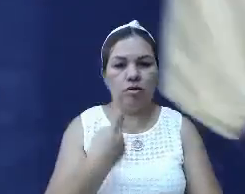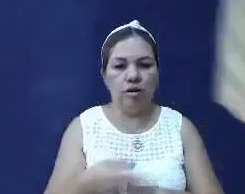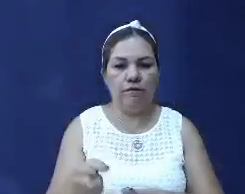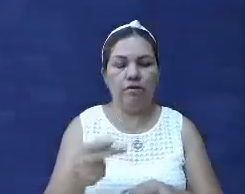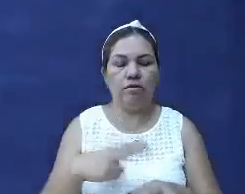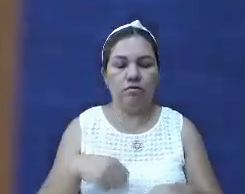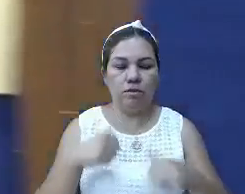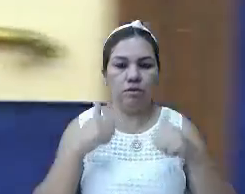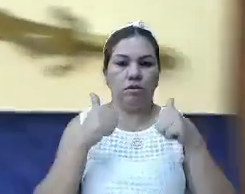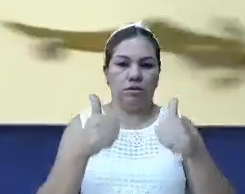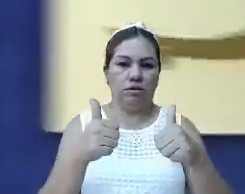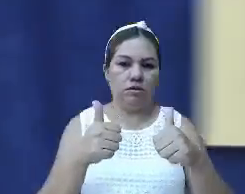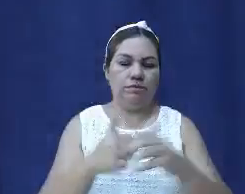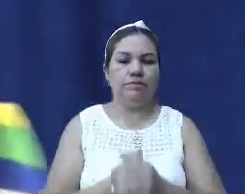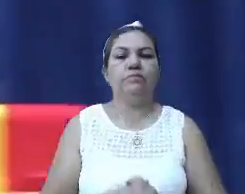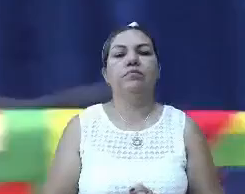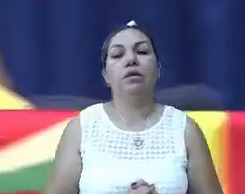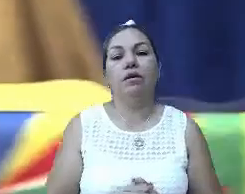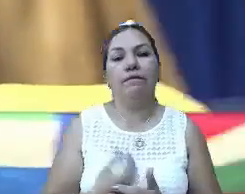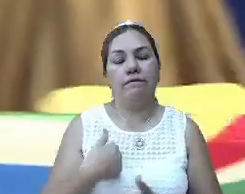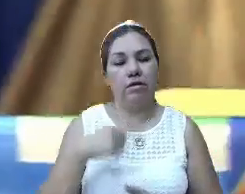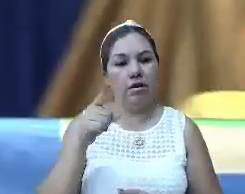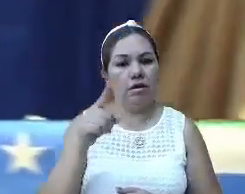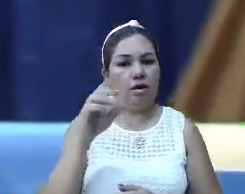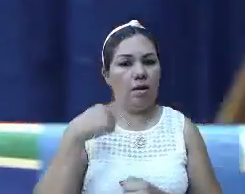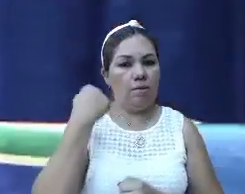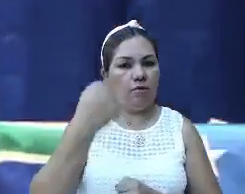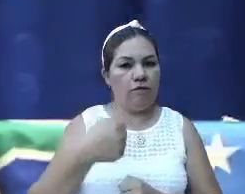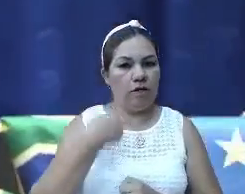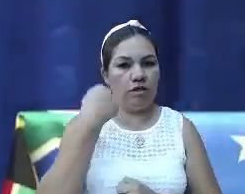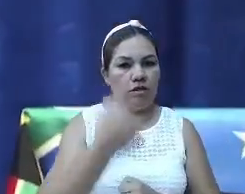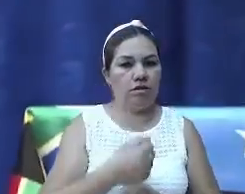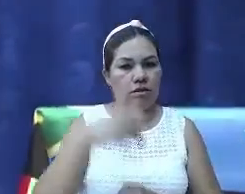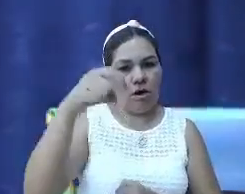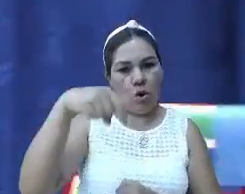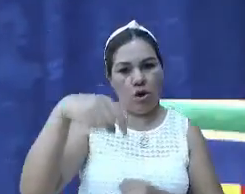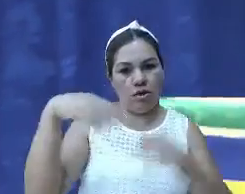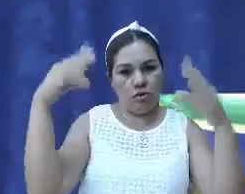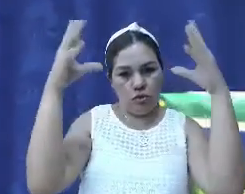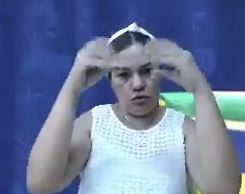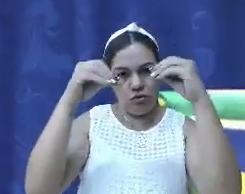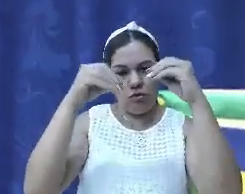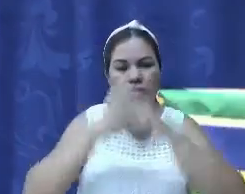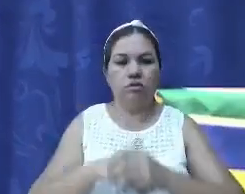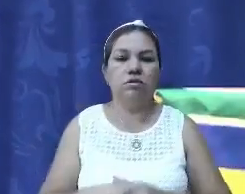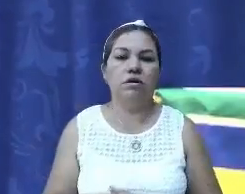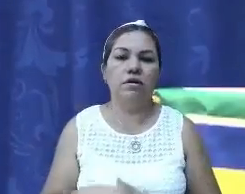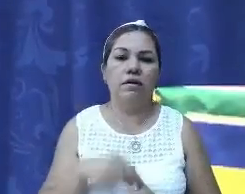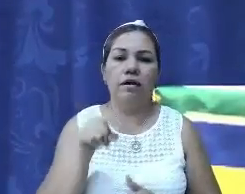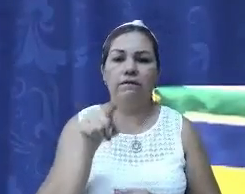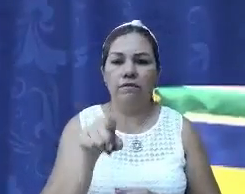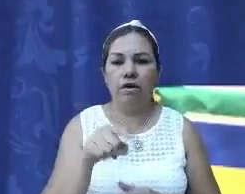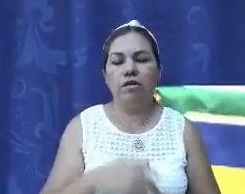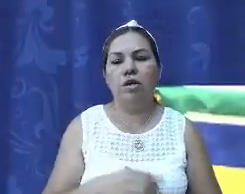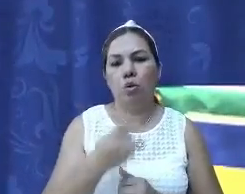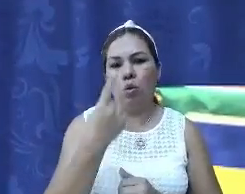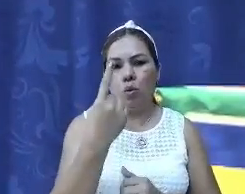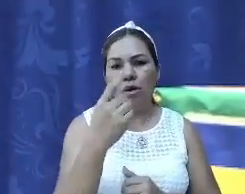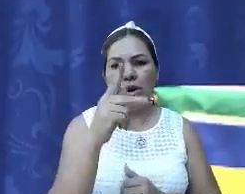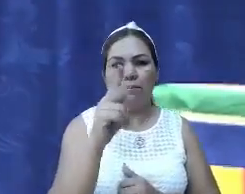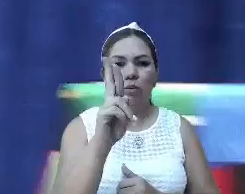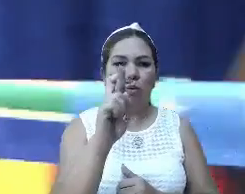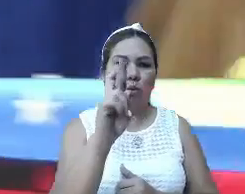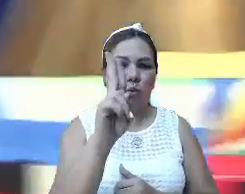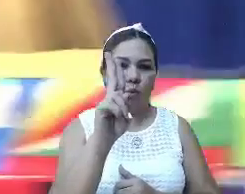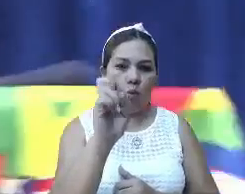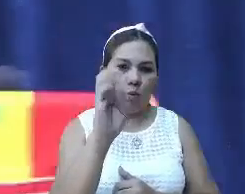Yo vengo a profetizarle a alguien en esta tarde, en esta noche, vengo a profetizarte que va a venir una prueba muy